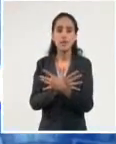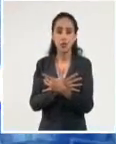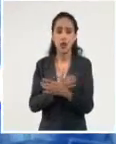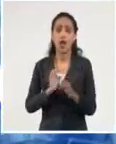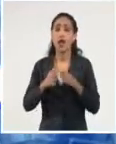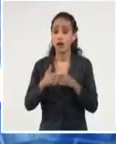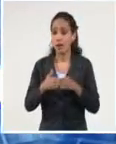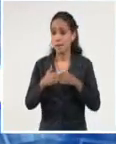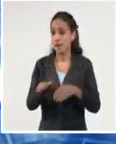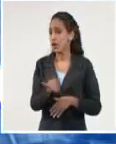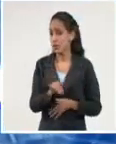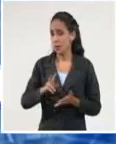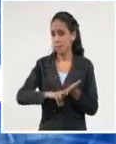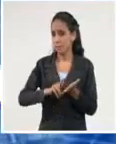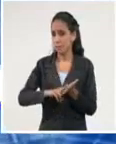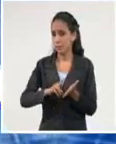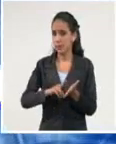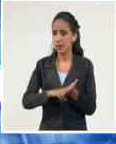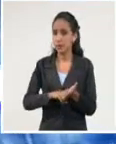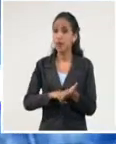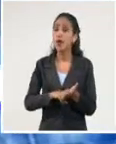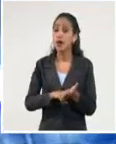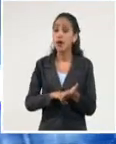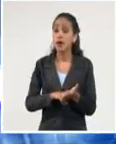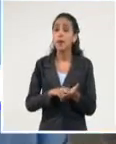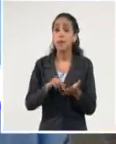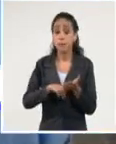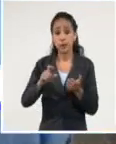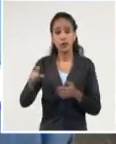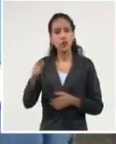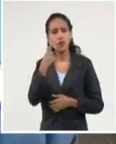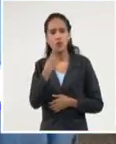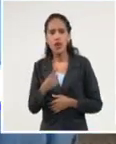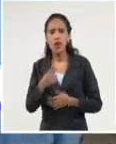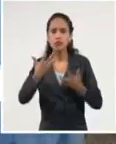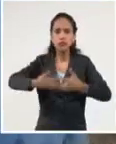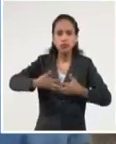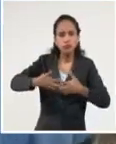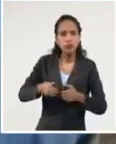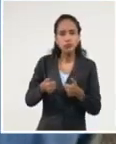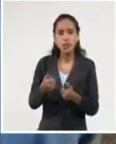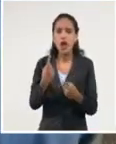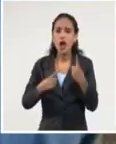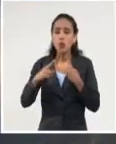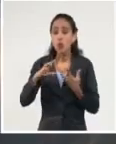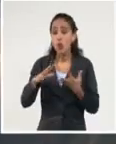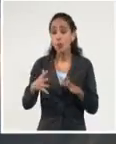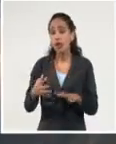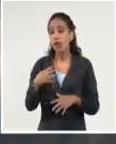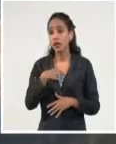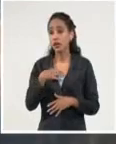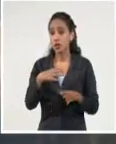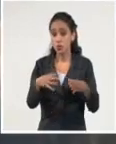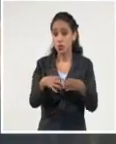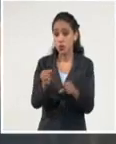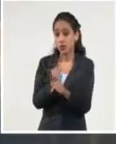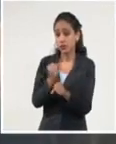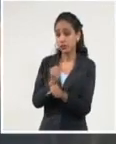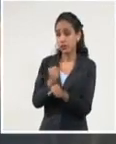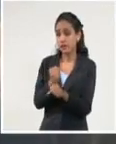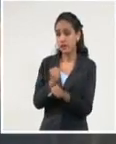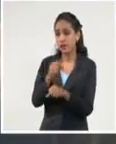miembro del comité central del partido, se interesó por el estado técnico de la industria y conoció detalles de las complejidades que enfrenta este colectivo y que